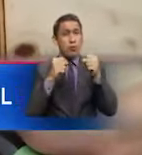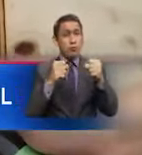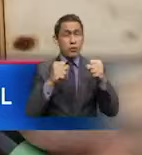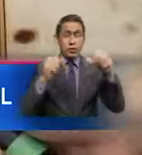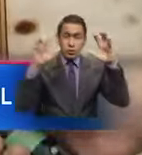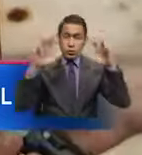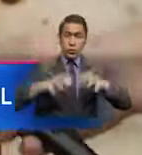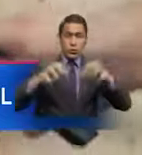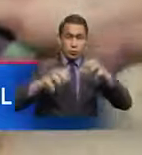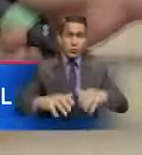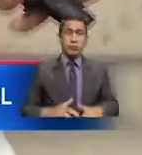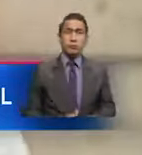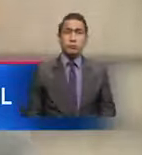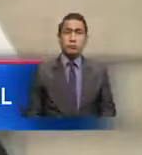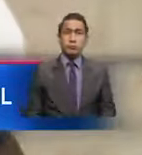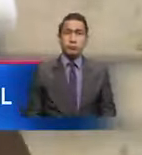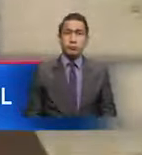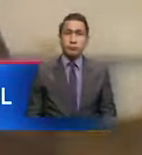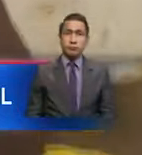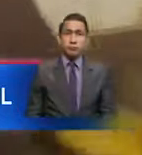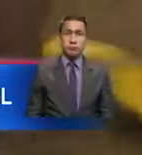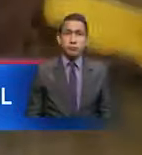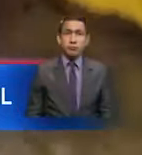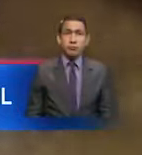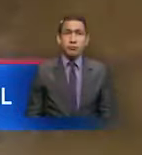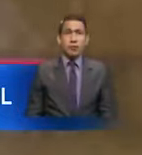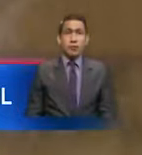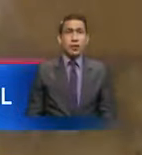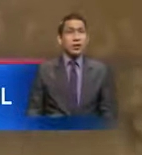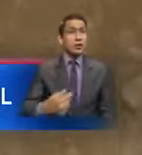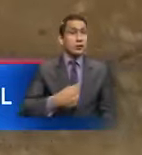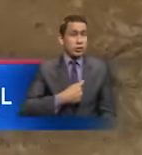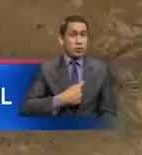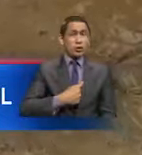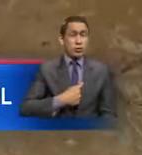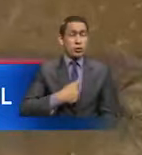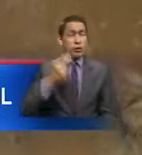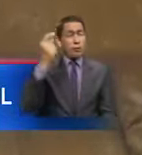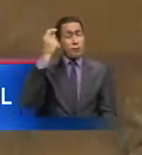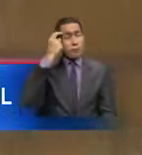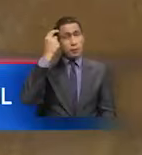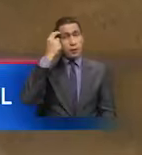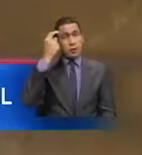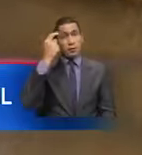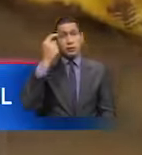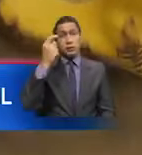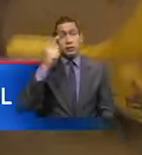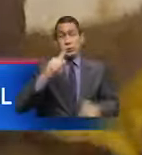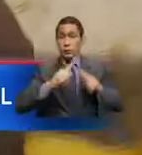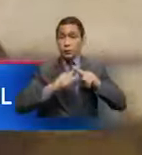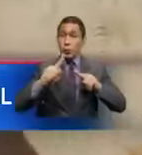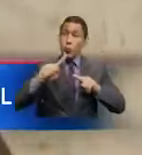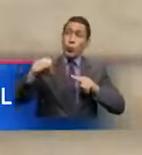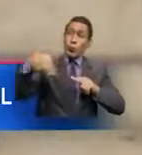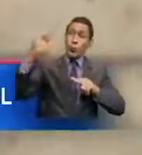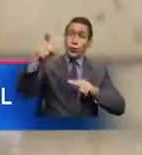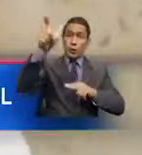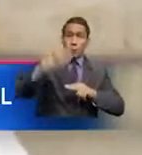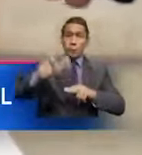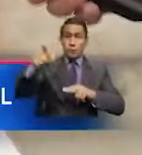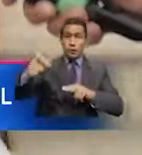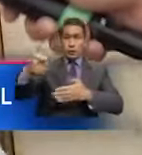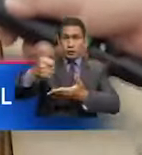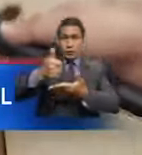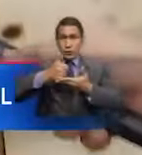Hoy fue más fuerte, claro. Y busqué la manera de salir, bueno, los vecinos de acá, lo ayudaron. Como saben que yo no veo y vivo acá, ellos me